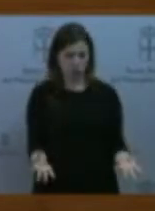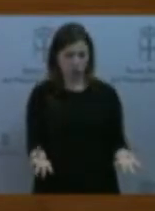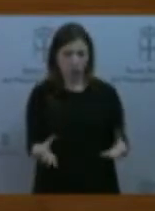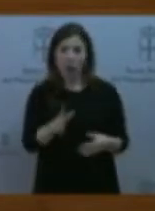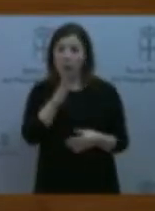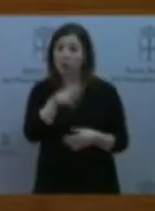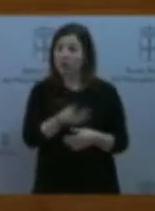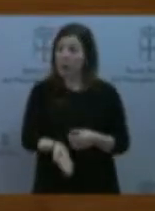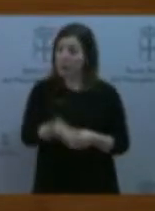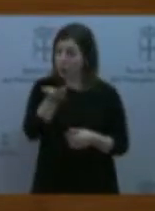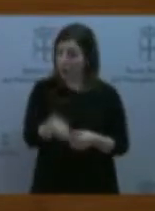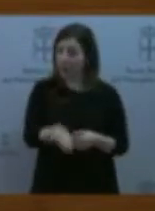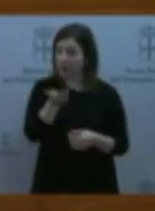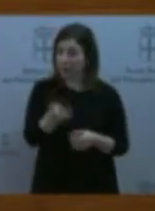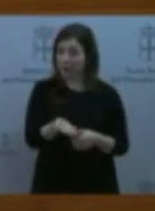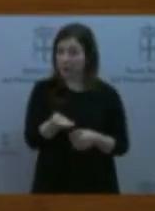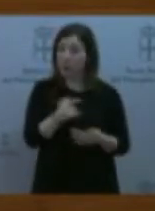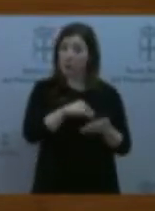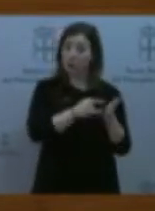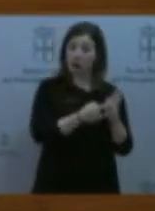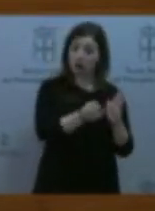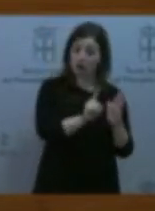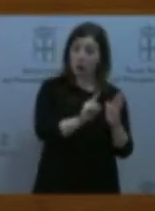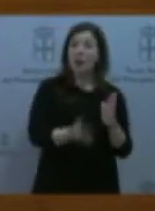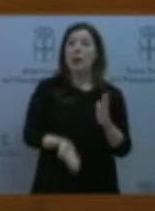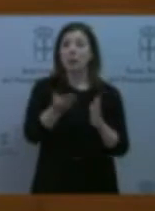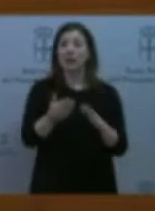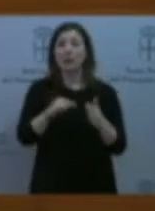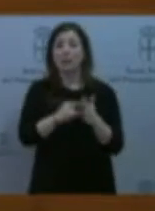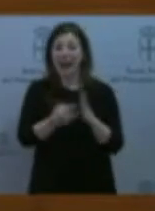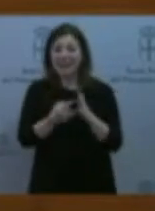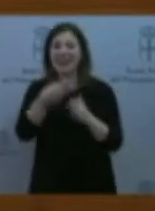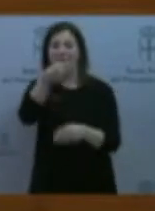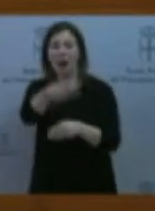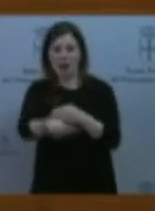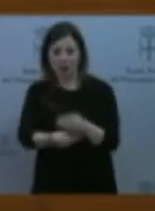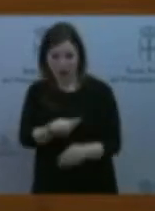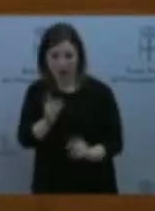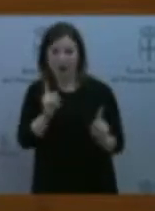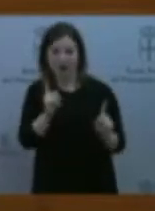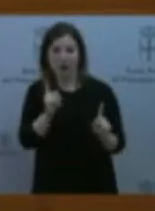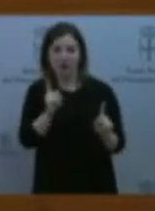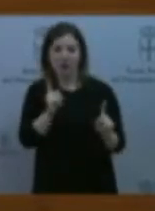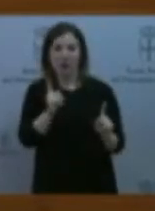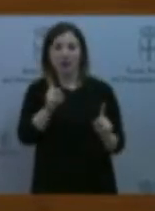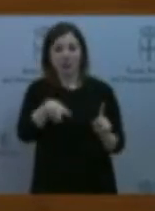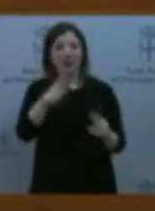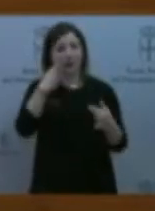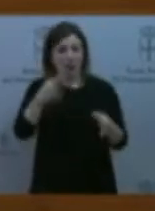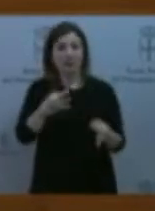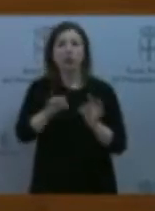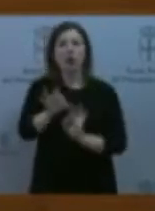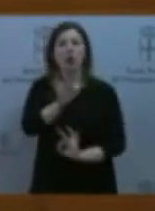sino los planes que los planes se ejecuten y que realmente haya una ordenación forestal sobre los